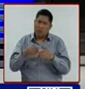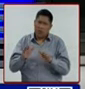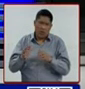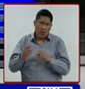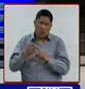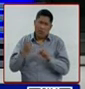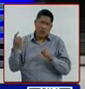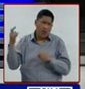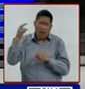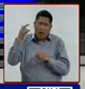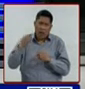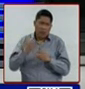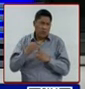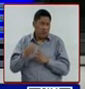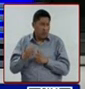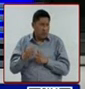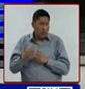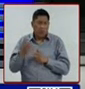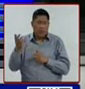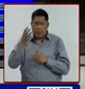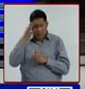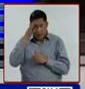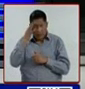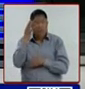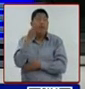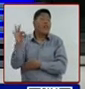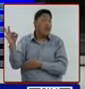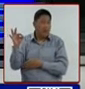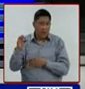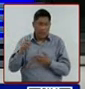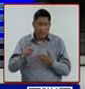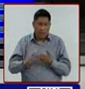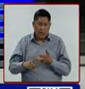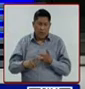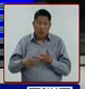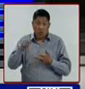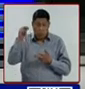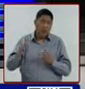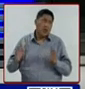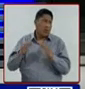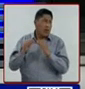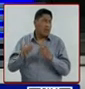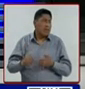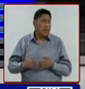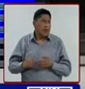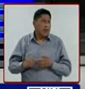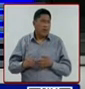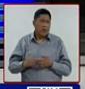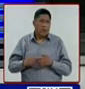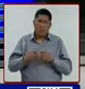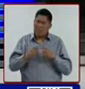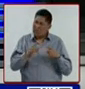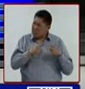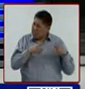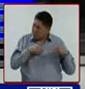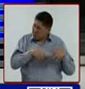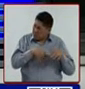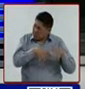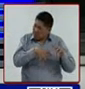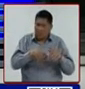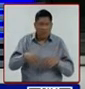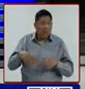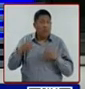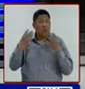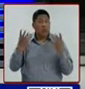desde la ciudad de Alto, ya sea en la ciudad de, o en Villa Fátima o Villa del Carmen. También van a haber diferentes movilizaciones